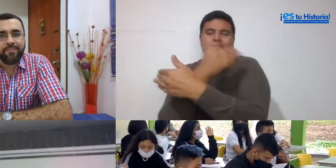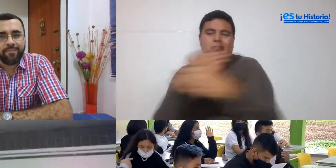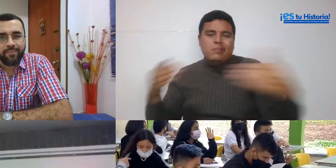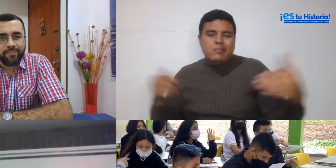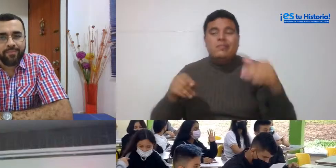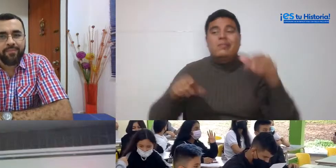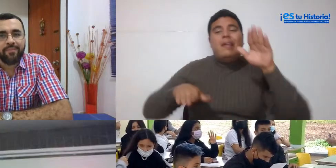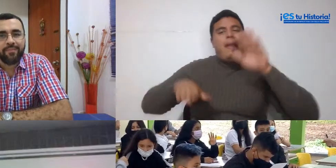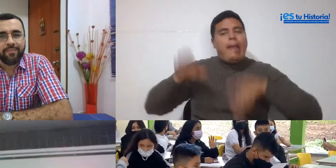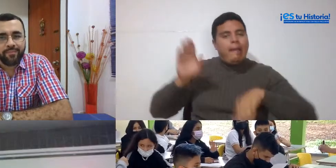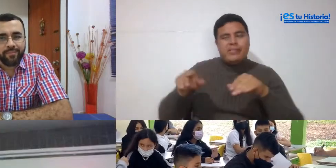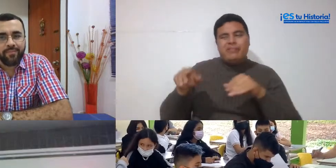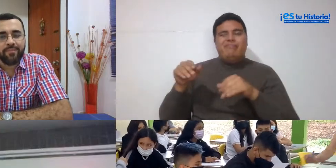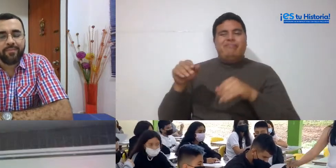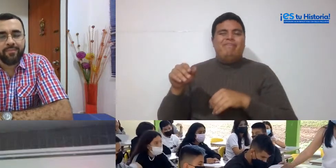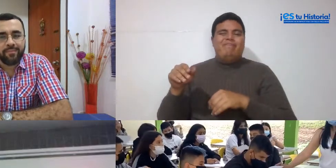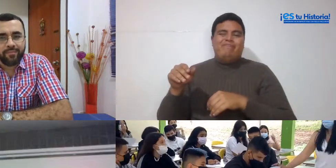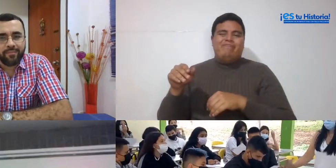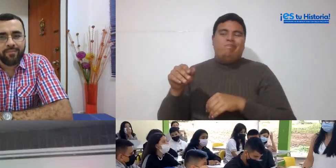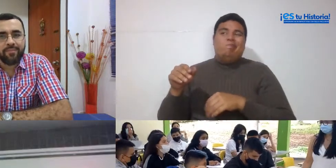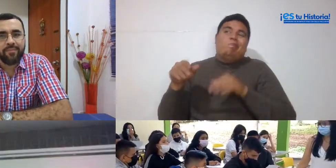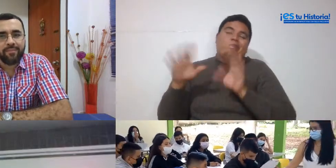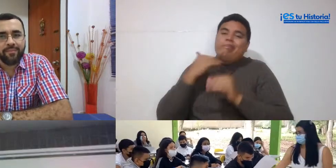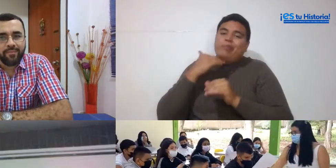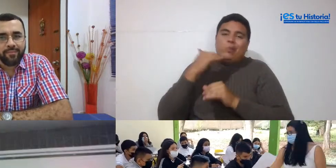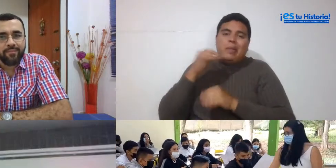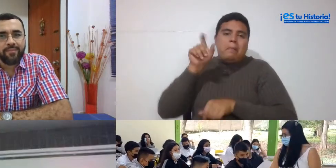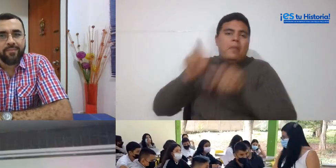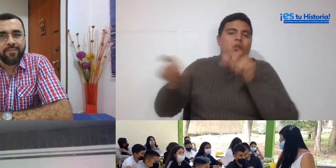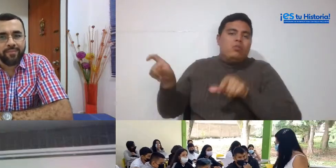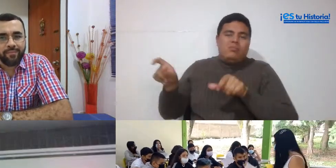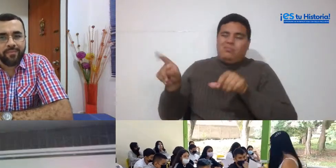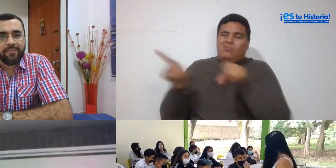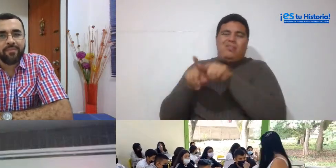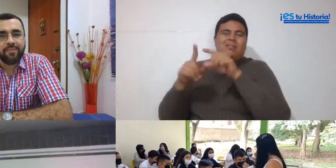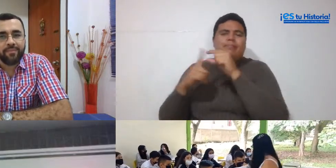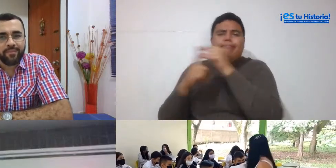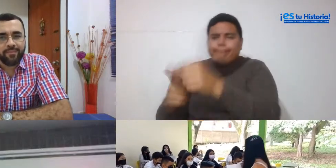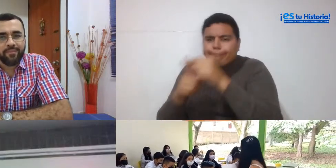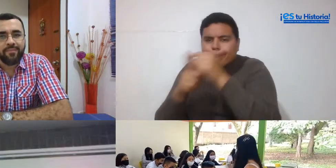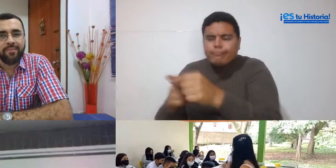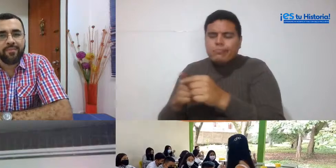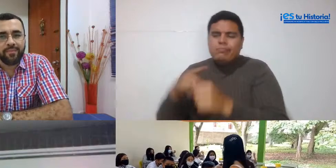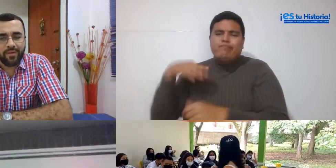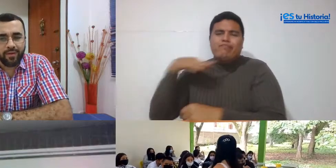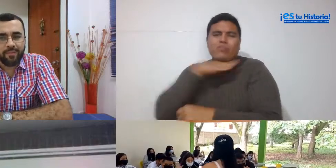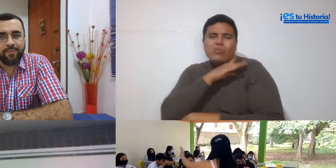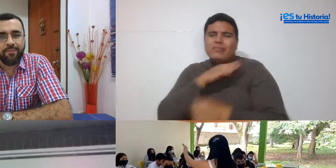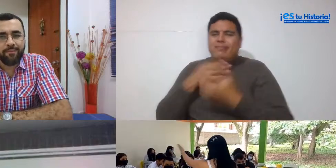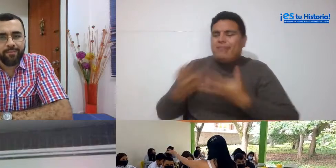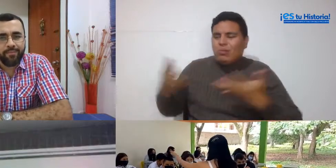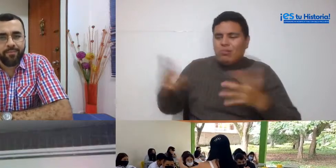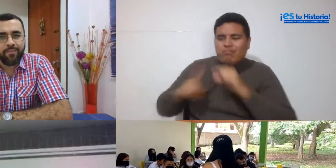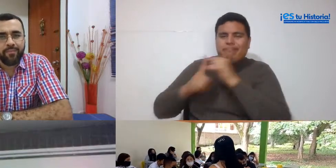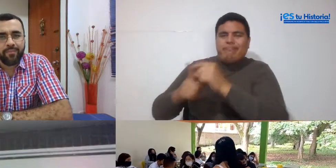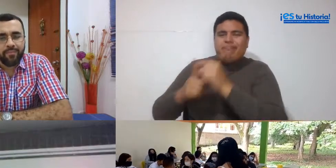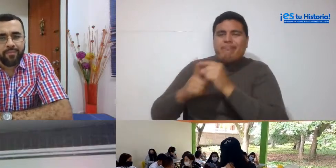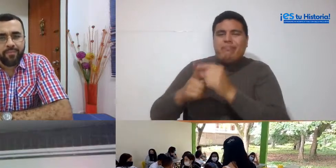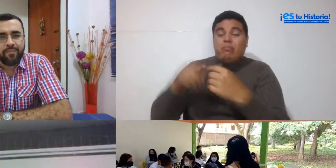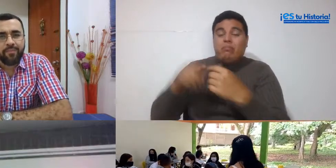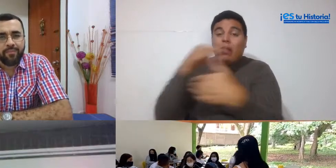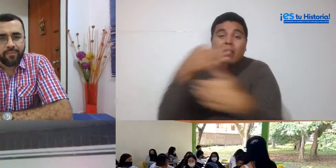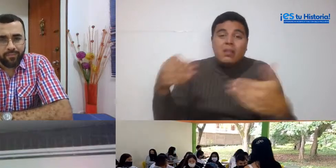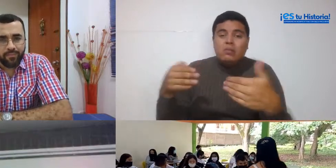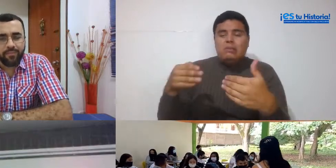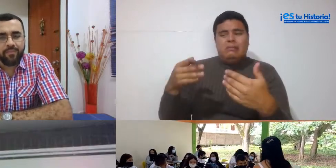cosas, cosas que pues, que yo creo que no deberían de decirle a nadie, porque pues yo sí. creo que nadie es perfecto.